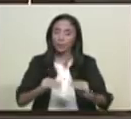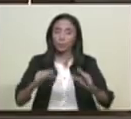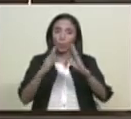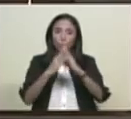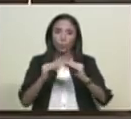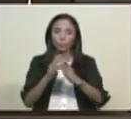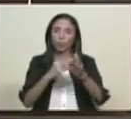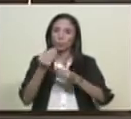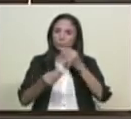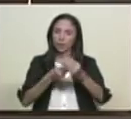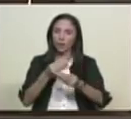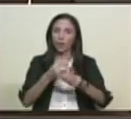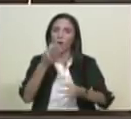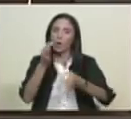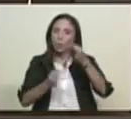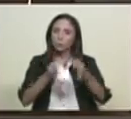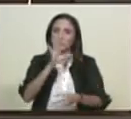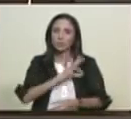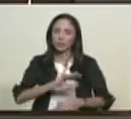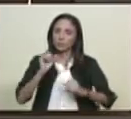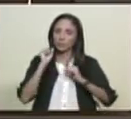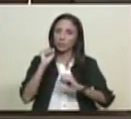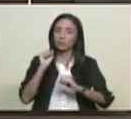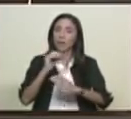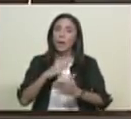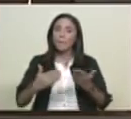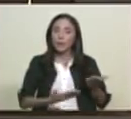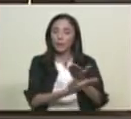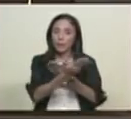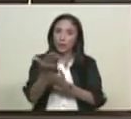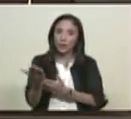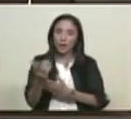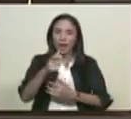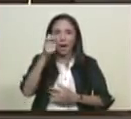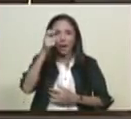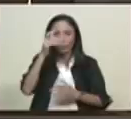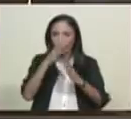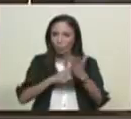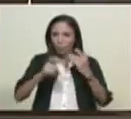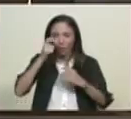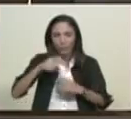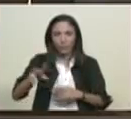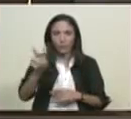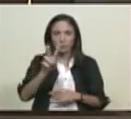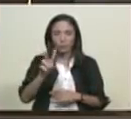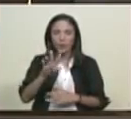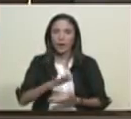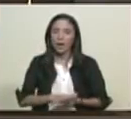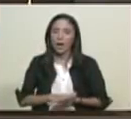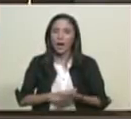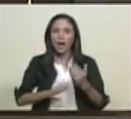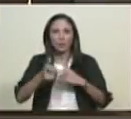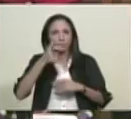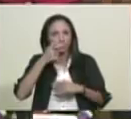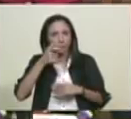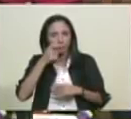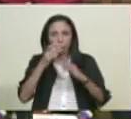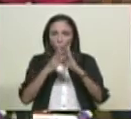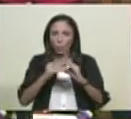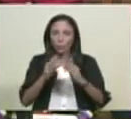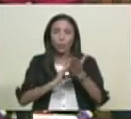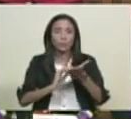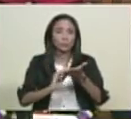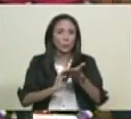justicia socialista y para dotarle a nuestro país de un estado de seguridad y de estabilidad mayor frente a las amenazas